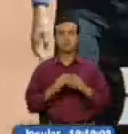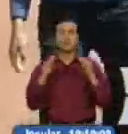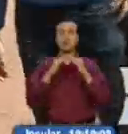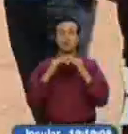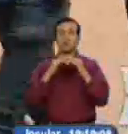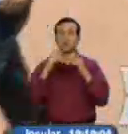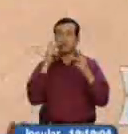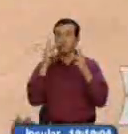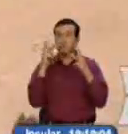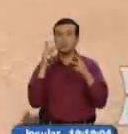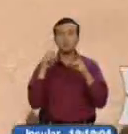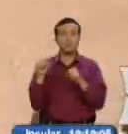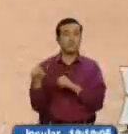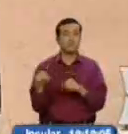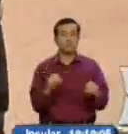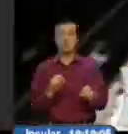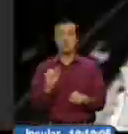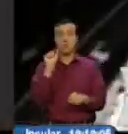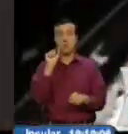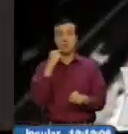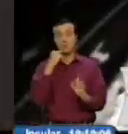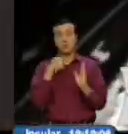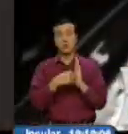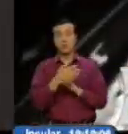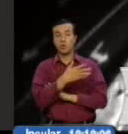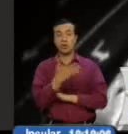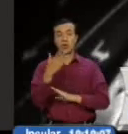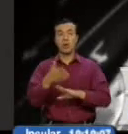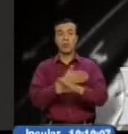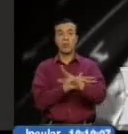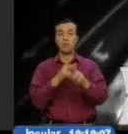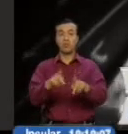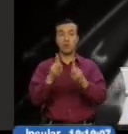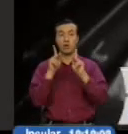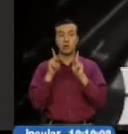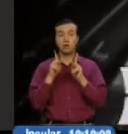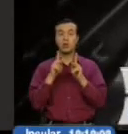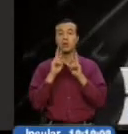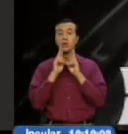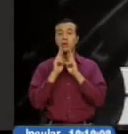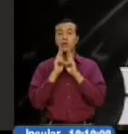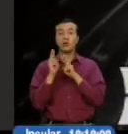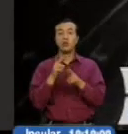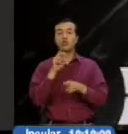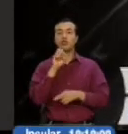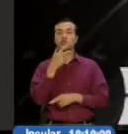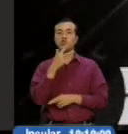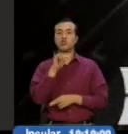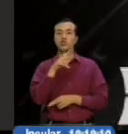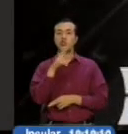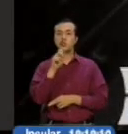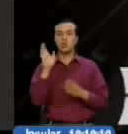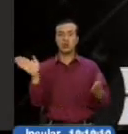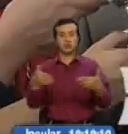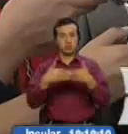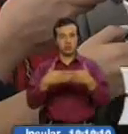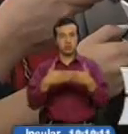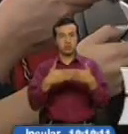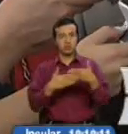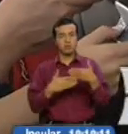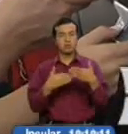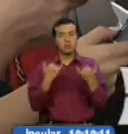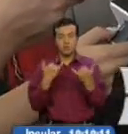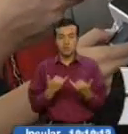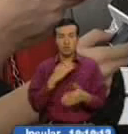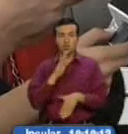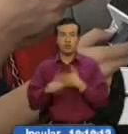ciudad enfrentó también afectaciones menores, como en el caso del antiguo puente sobre el río Chiche en Tumbaco, que fue suspendido al tránsito. Al